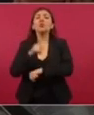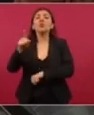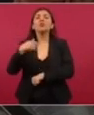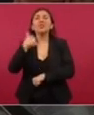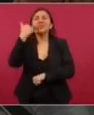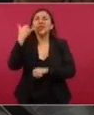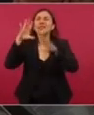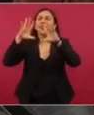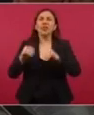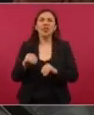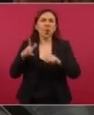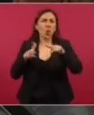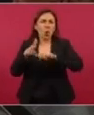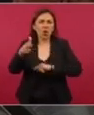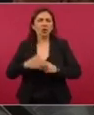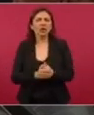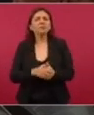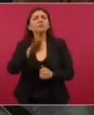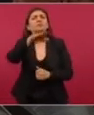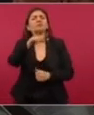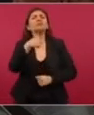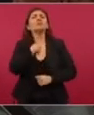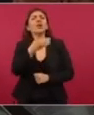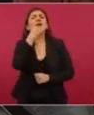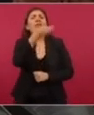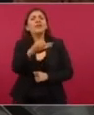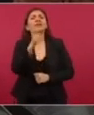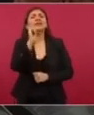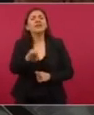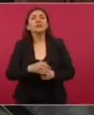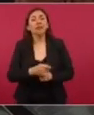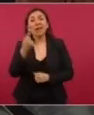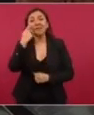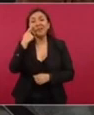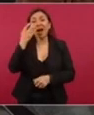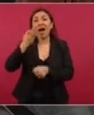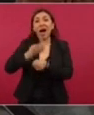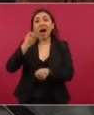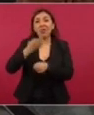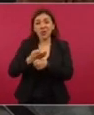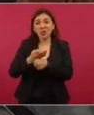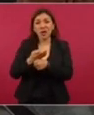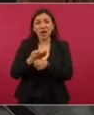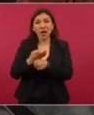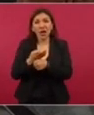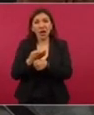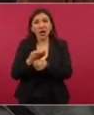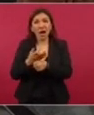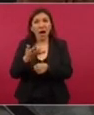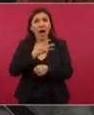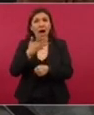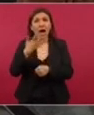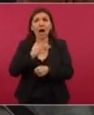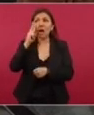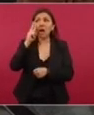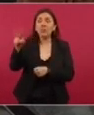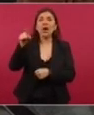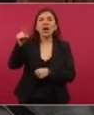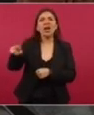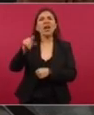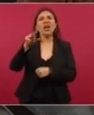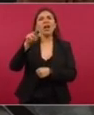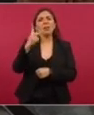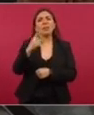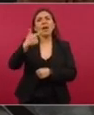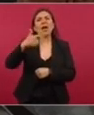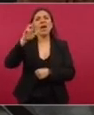teléfono. ¿Qué le iba a decir? Oiga, fíjate que ahorita fueron unos que de PGR. Sí,